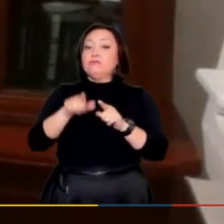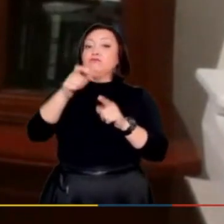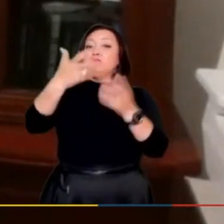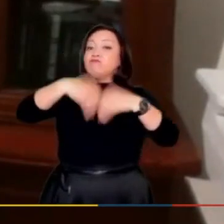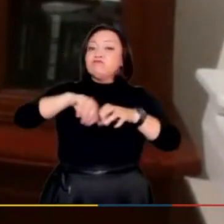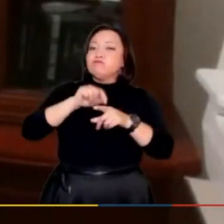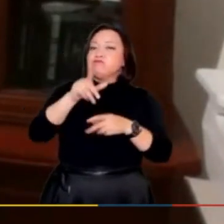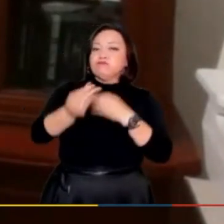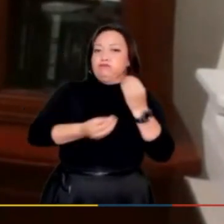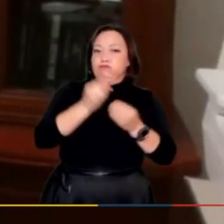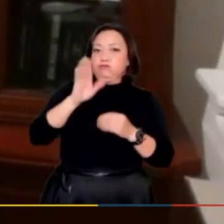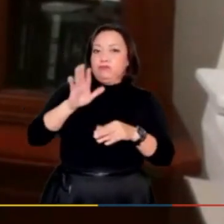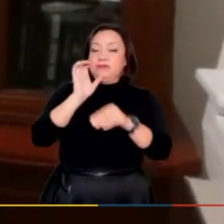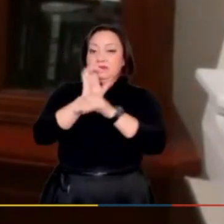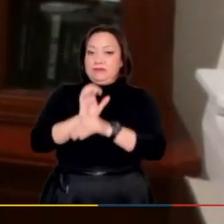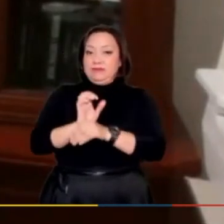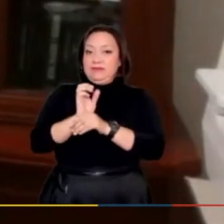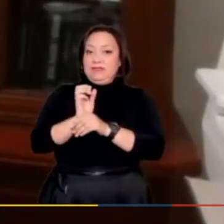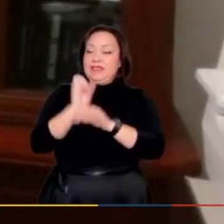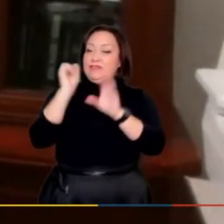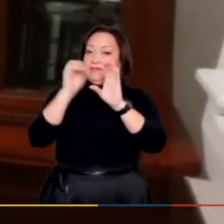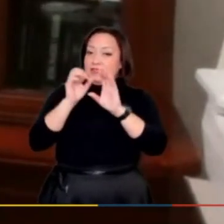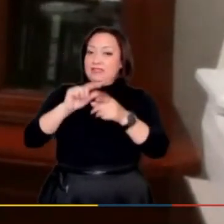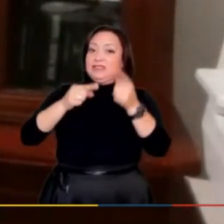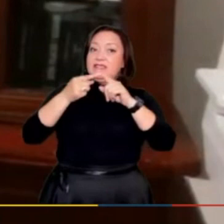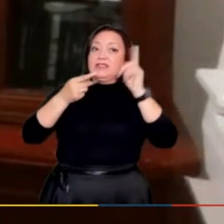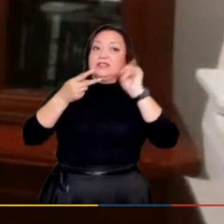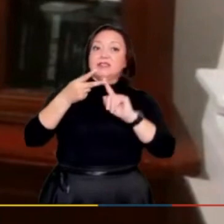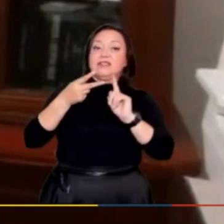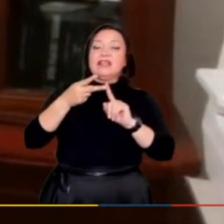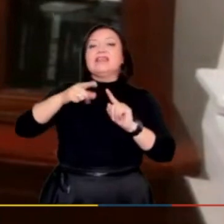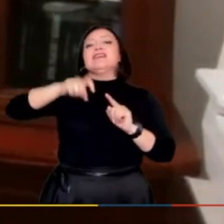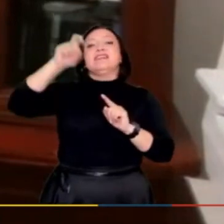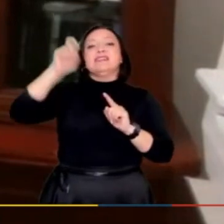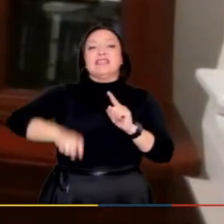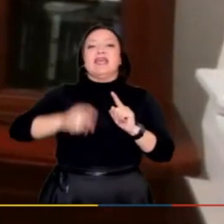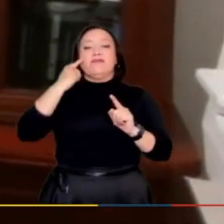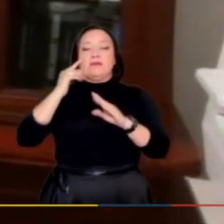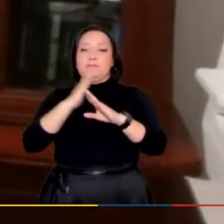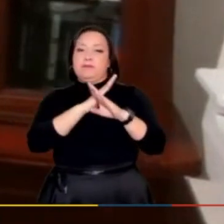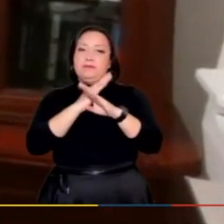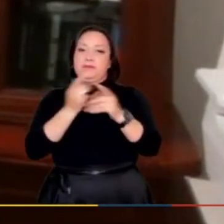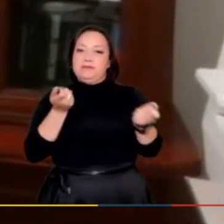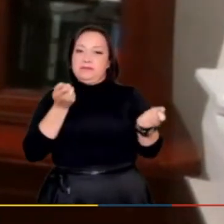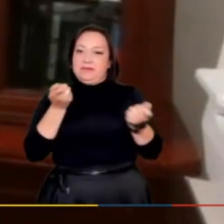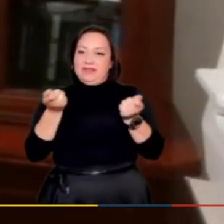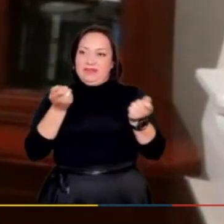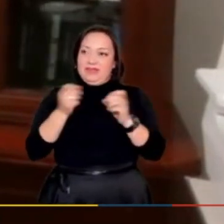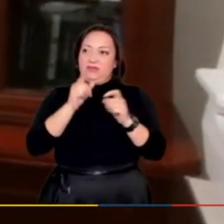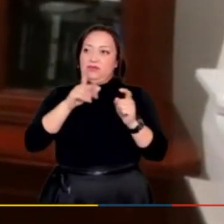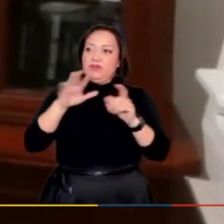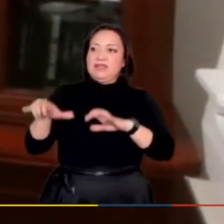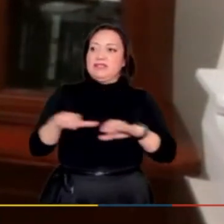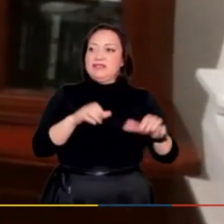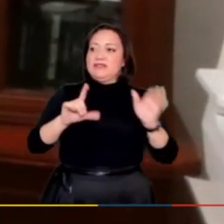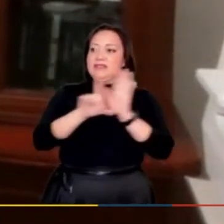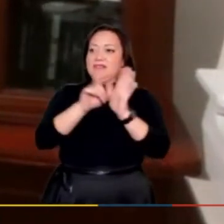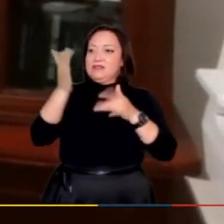las entidades financieras, y el otro es el deber de prevenir las actividades